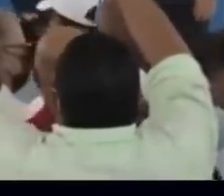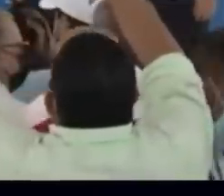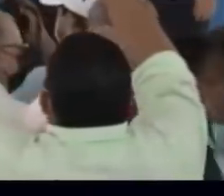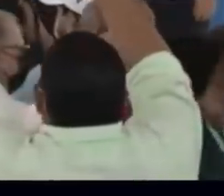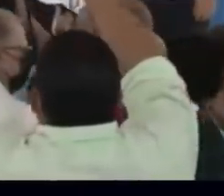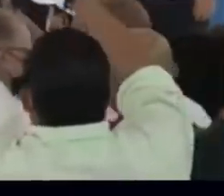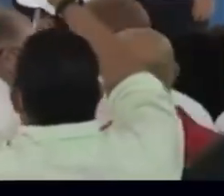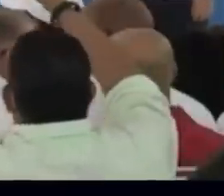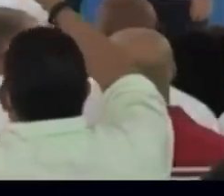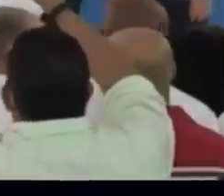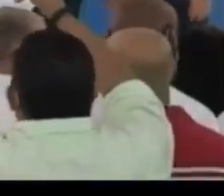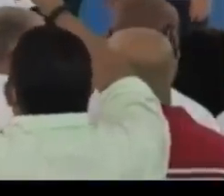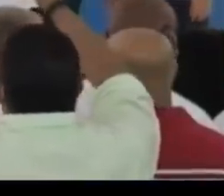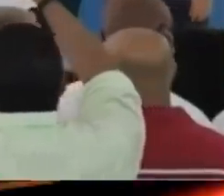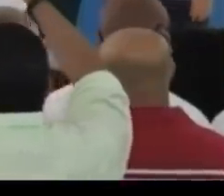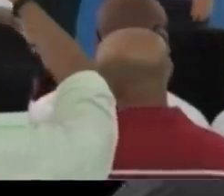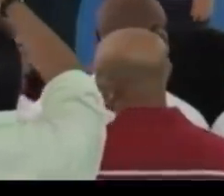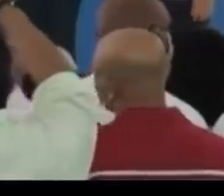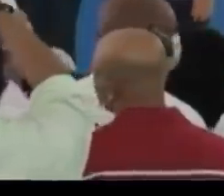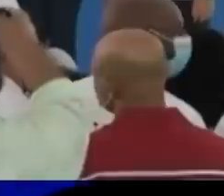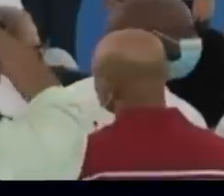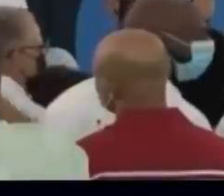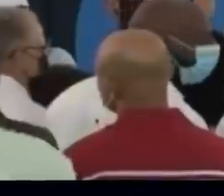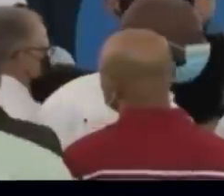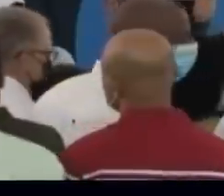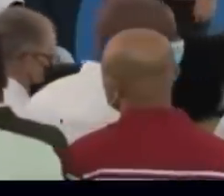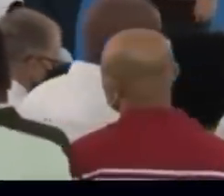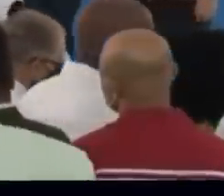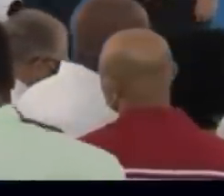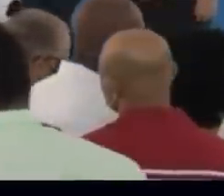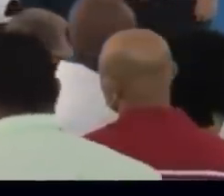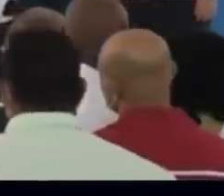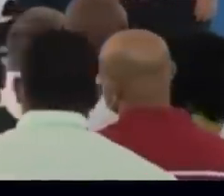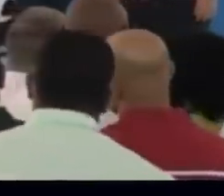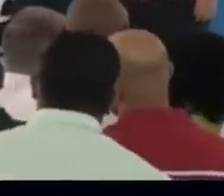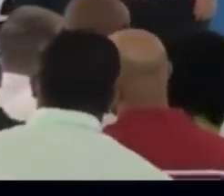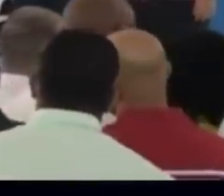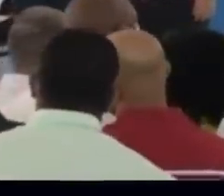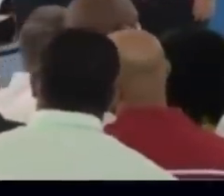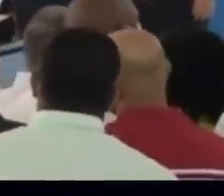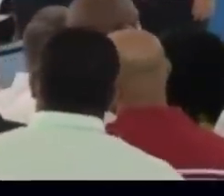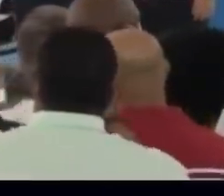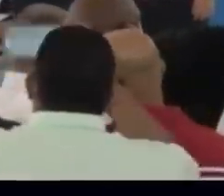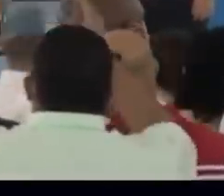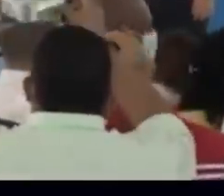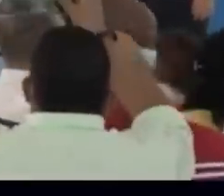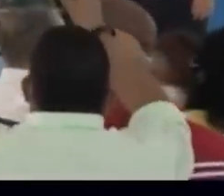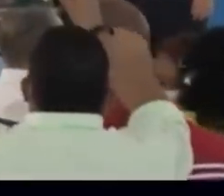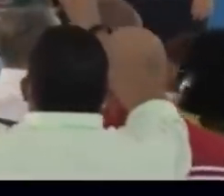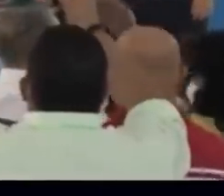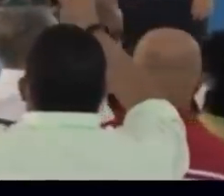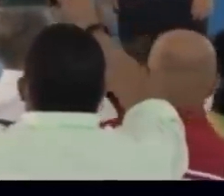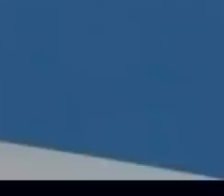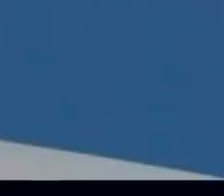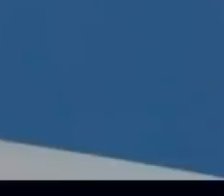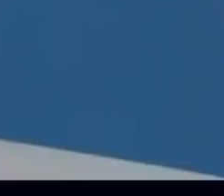de la Administradora de Subsidios Sociales, ADES, la señora Digna Reynoso, y el administrador del Merca Santo Domingo, señor Sócrates Díaz.